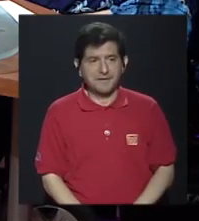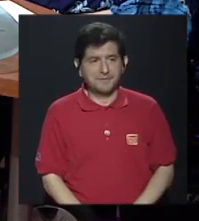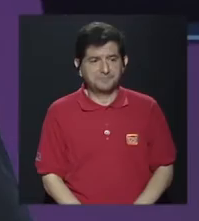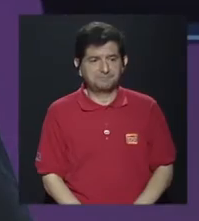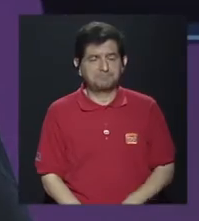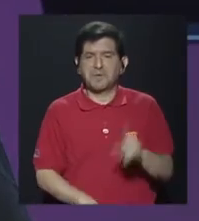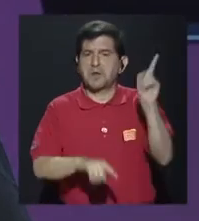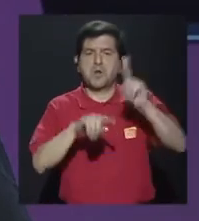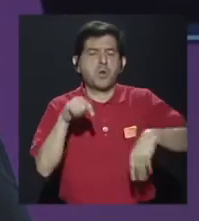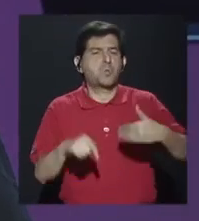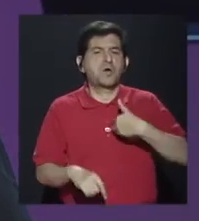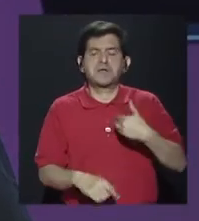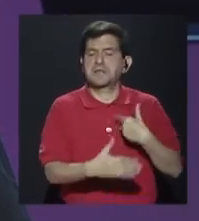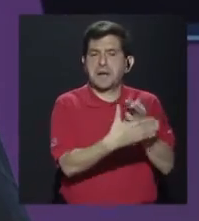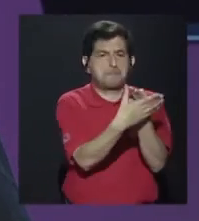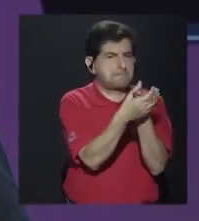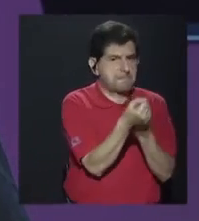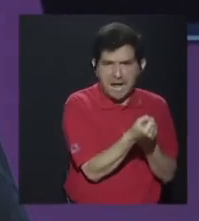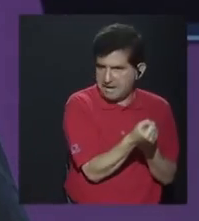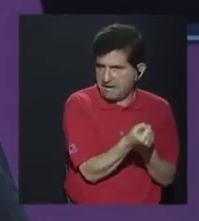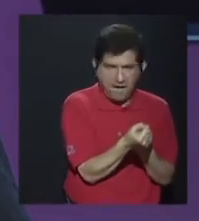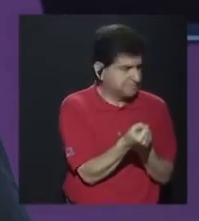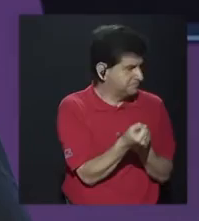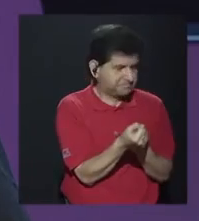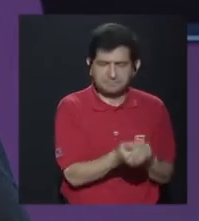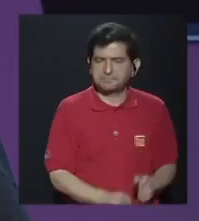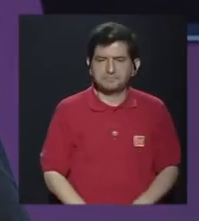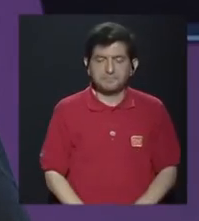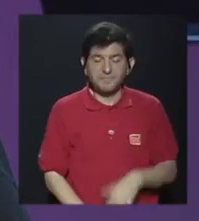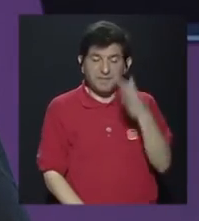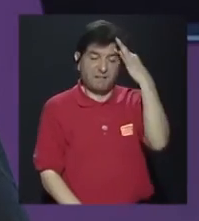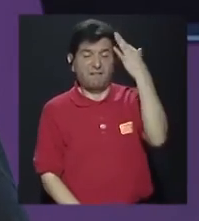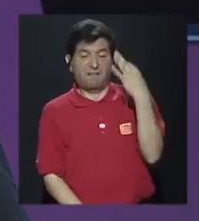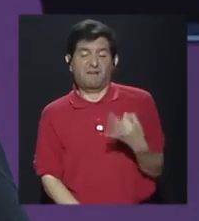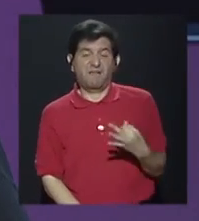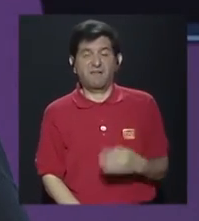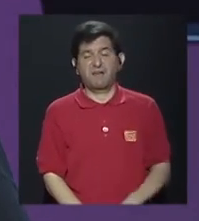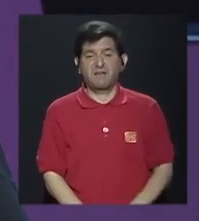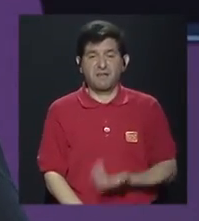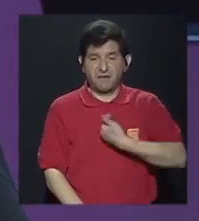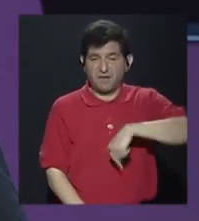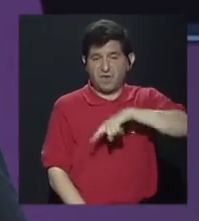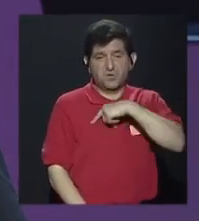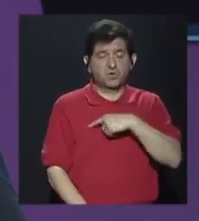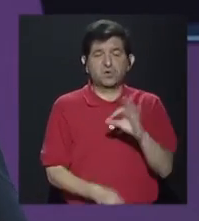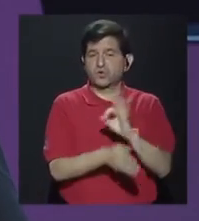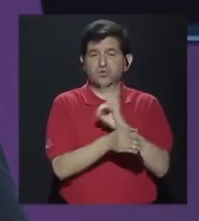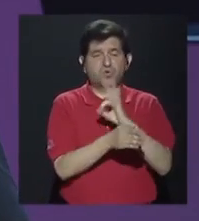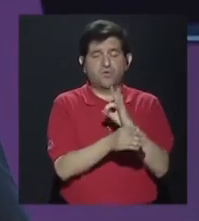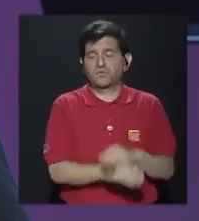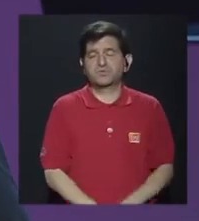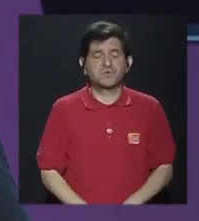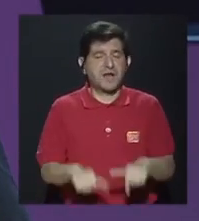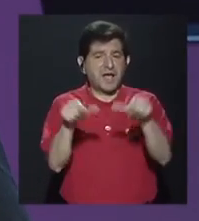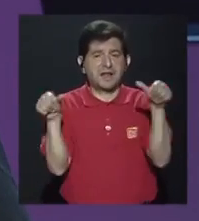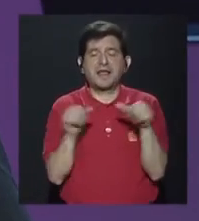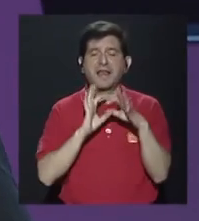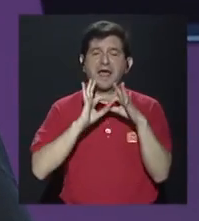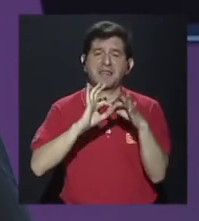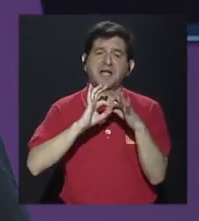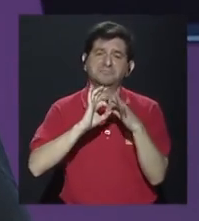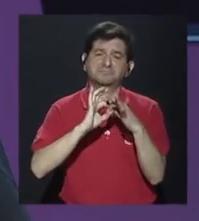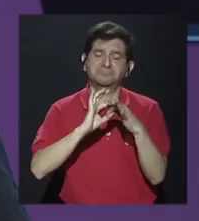no puede tener pareja, ya que se cree que sexualmente no funcionamos o que